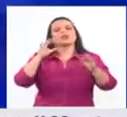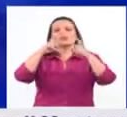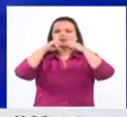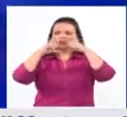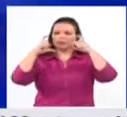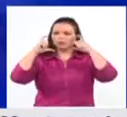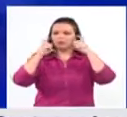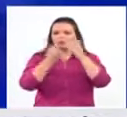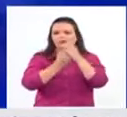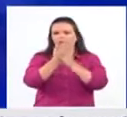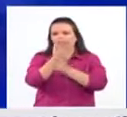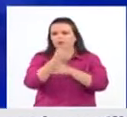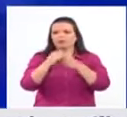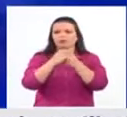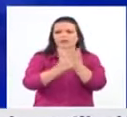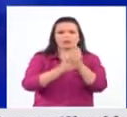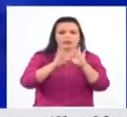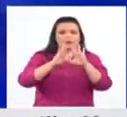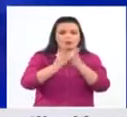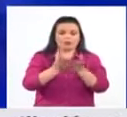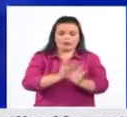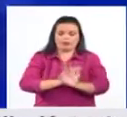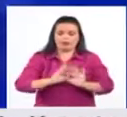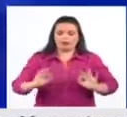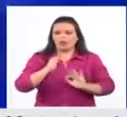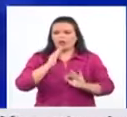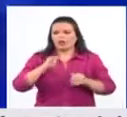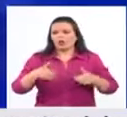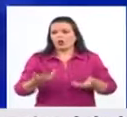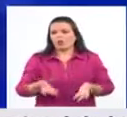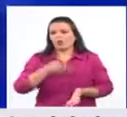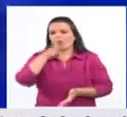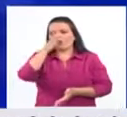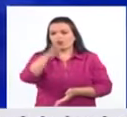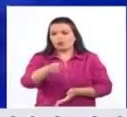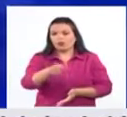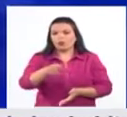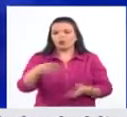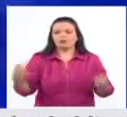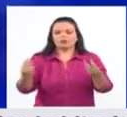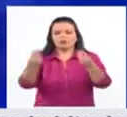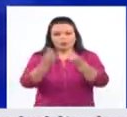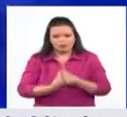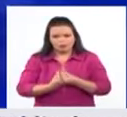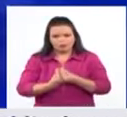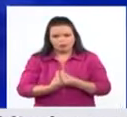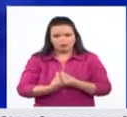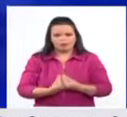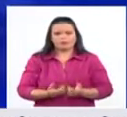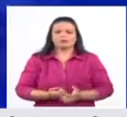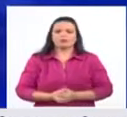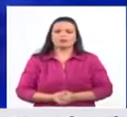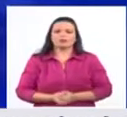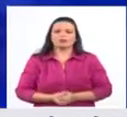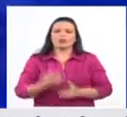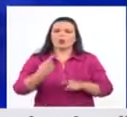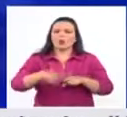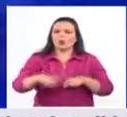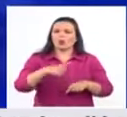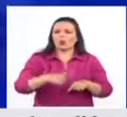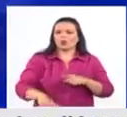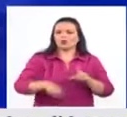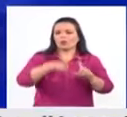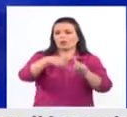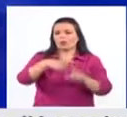nuevas maneras de afrontar el futuro que debe ser lleno de optimismo, de esperanza, porque sin duda alguna algún